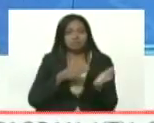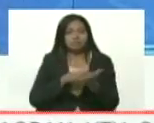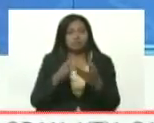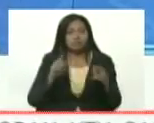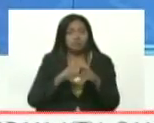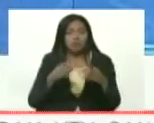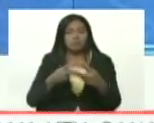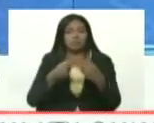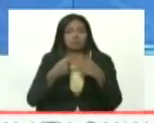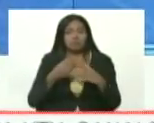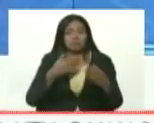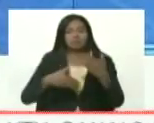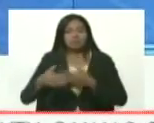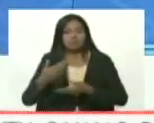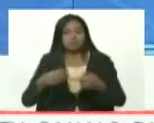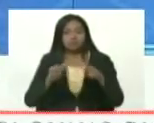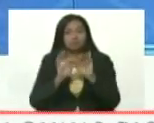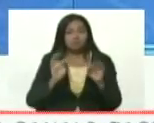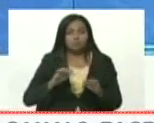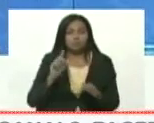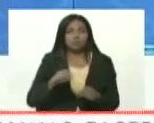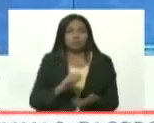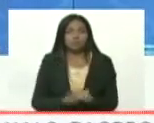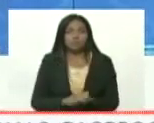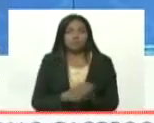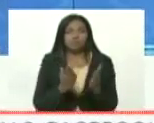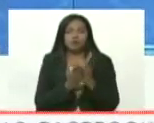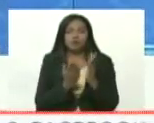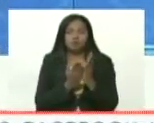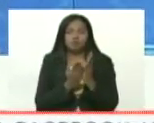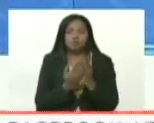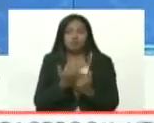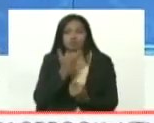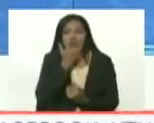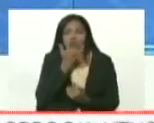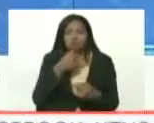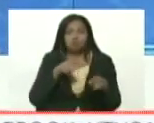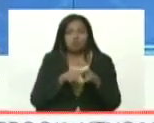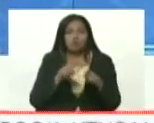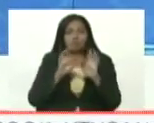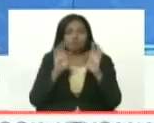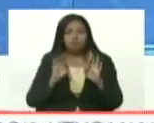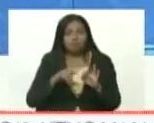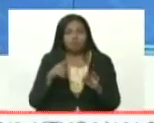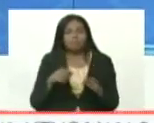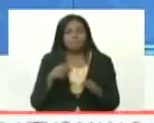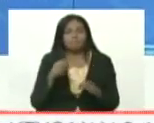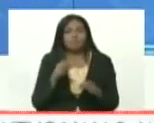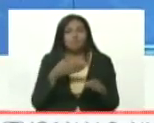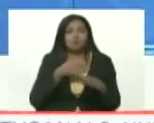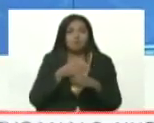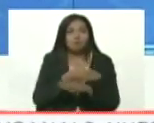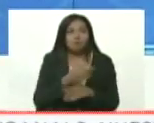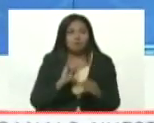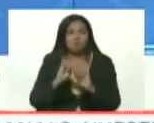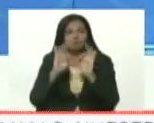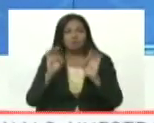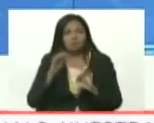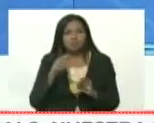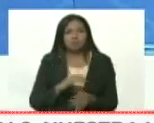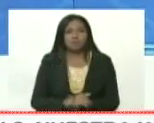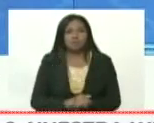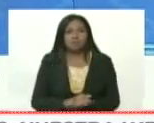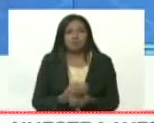la prestación del servicio de los estudios de errores innatos del metabolismo y pesquisa neonatal realizado por